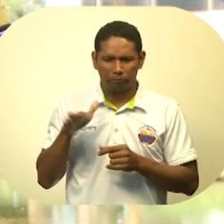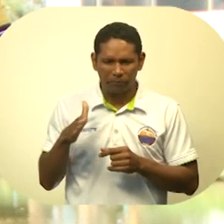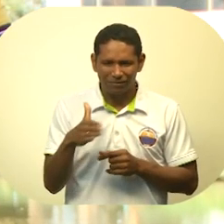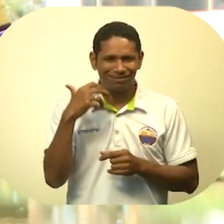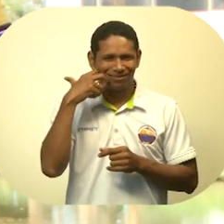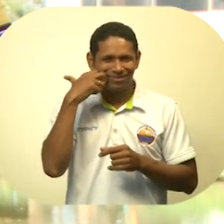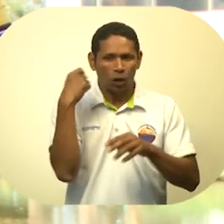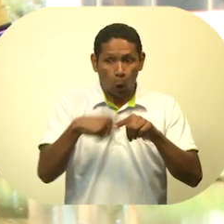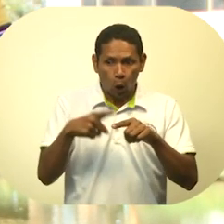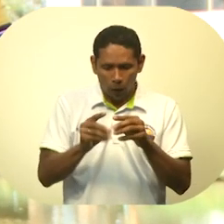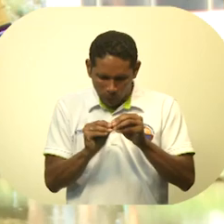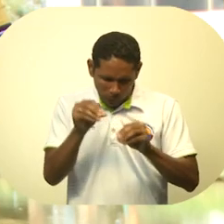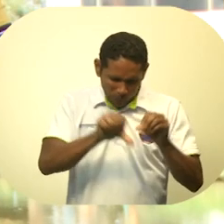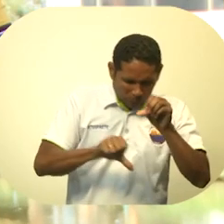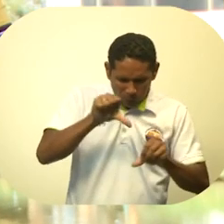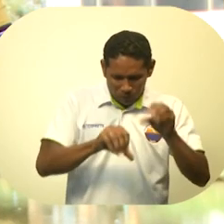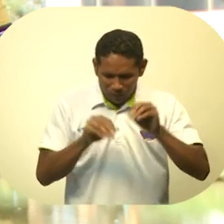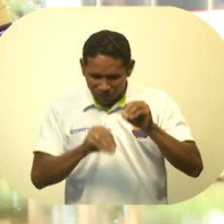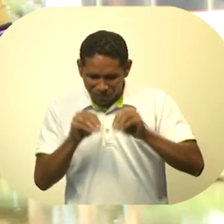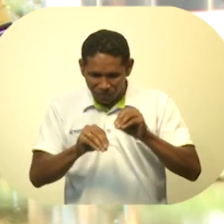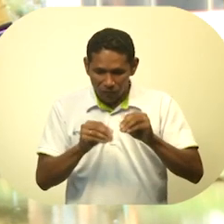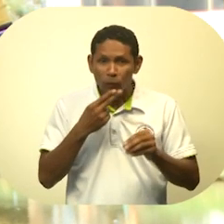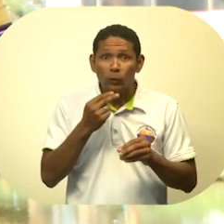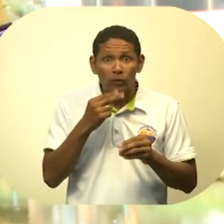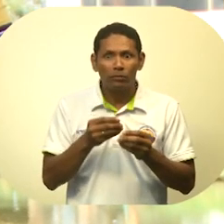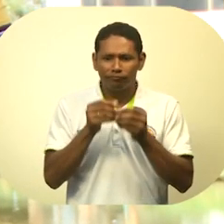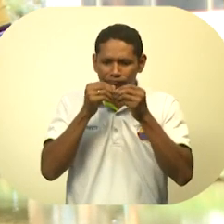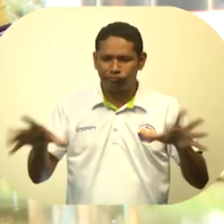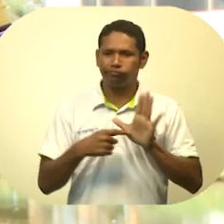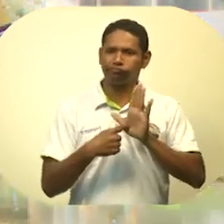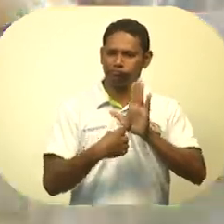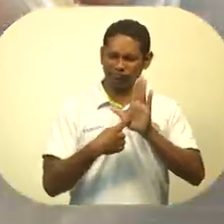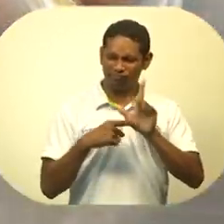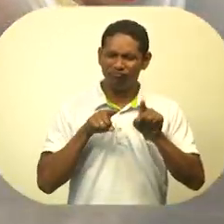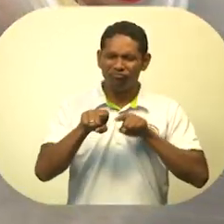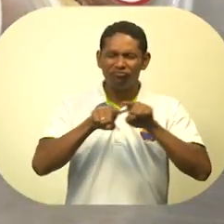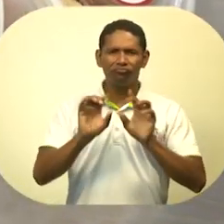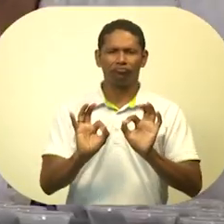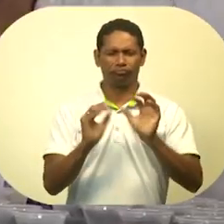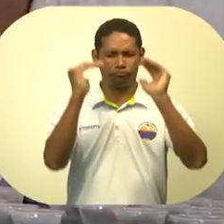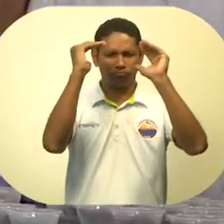la alma mater aporta positivamente al índice departamental de competitividad.